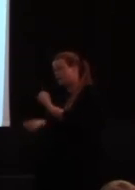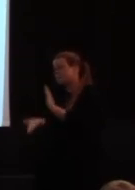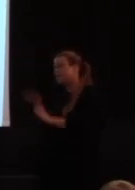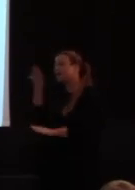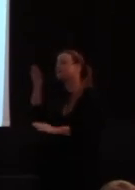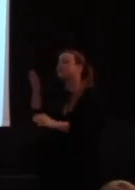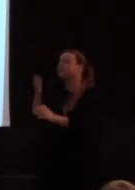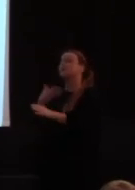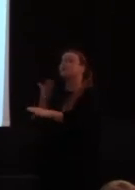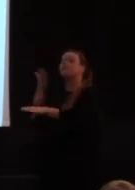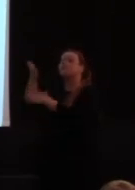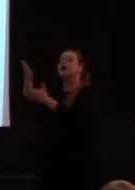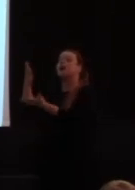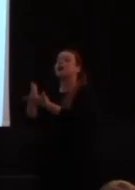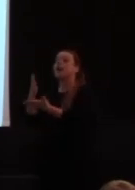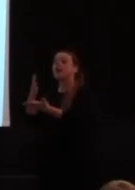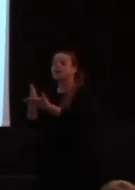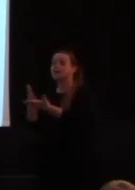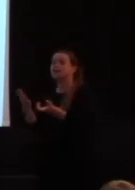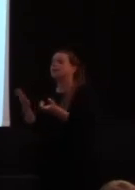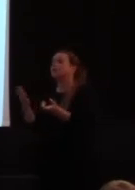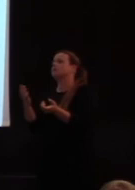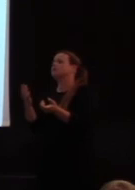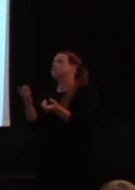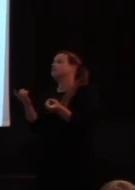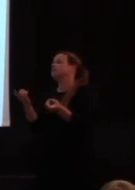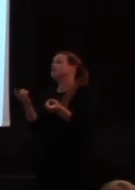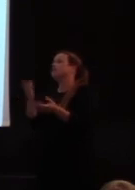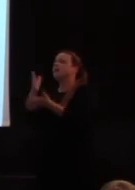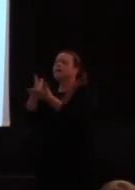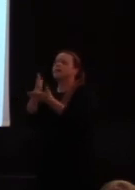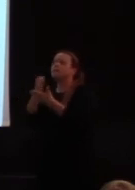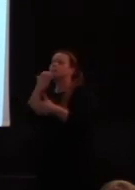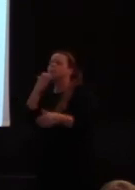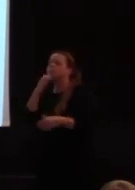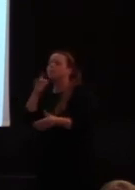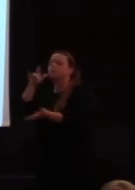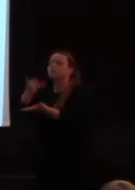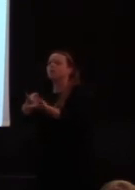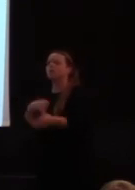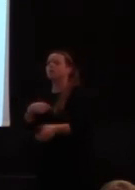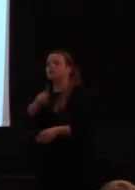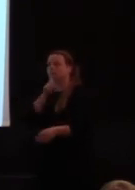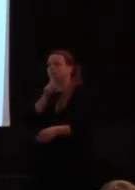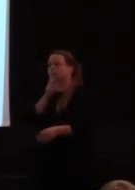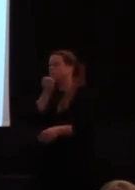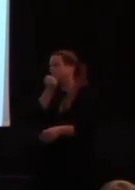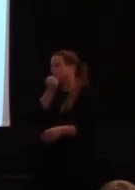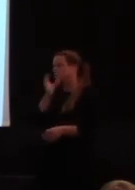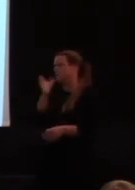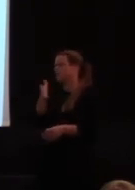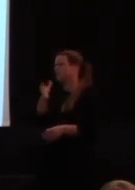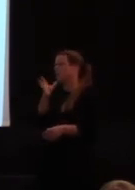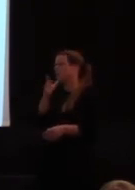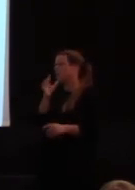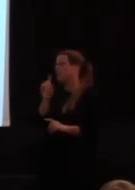hemos ido a clases y a veces, pues, ¿qué ha pasado? ¿No? Y había clases en que, bueno, te callabas porque, uy, ahora esto no es así.